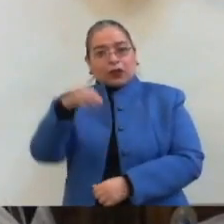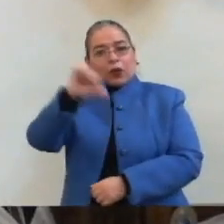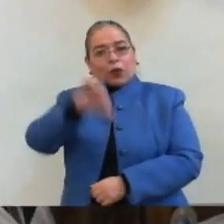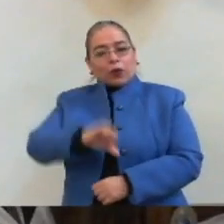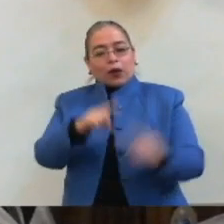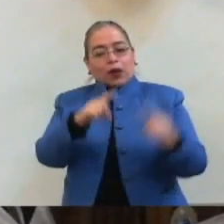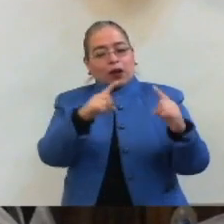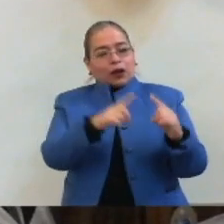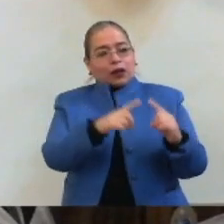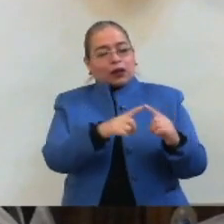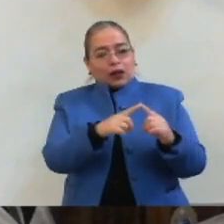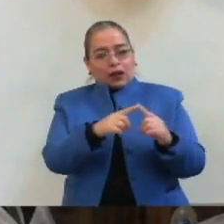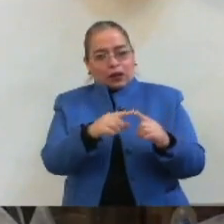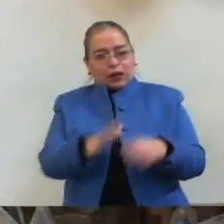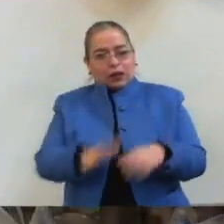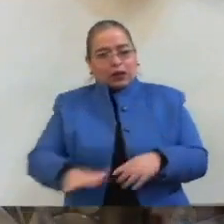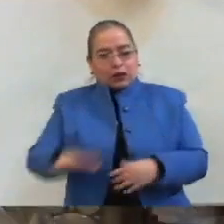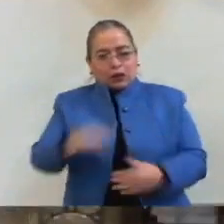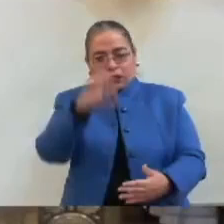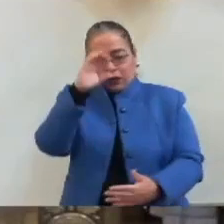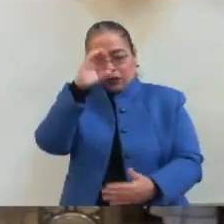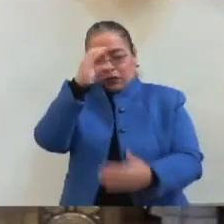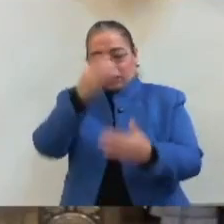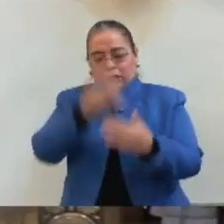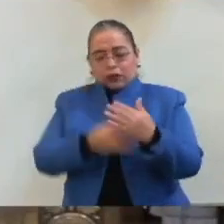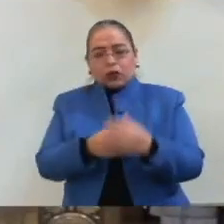a todos nos invita a valorar